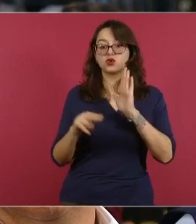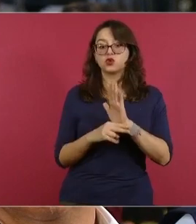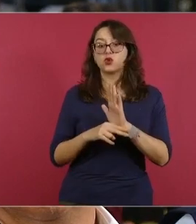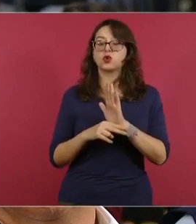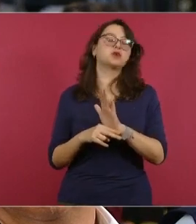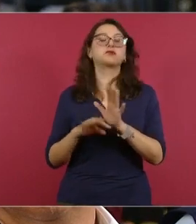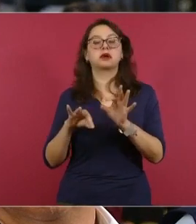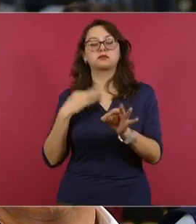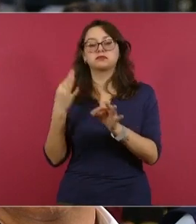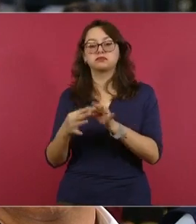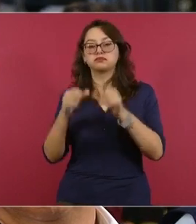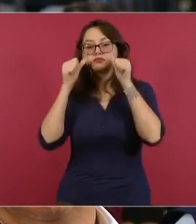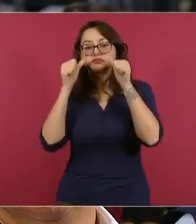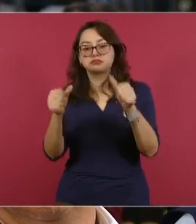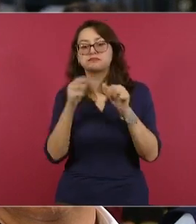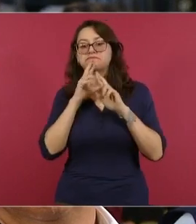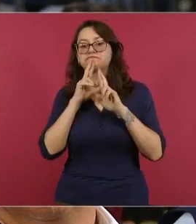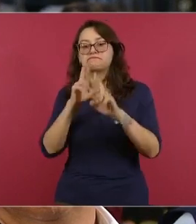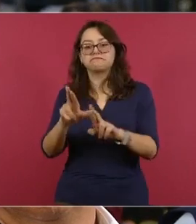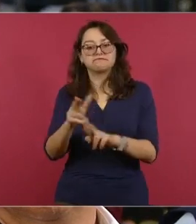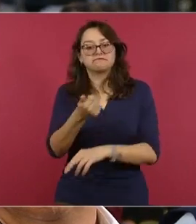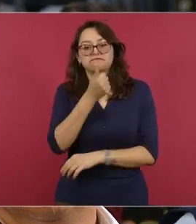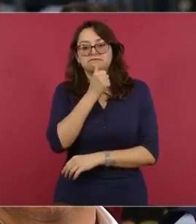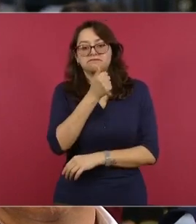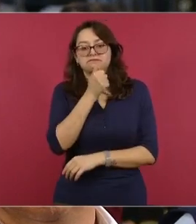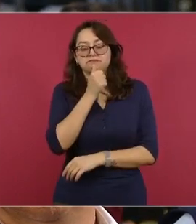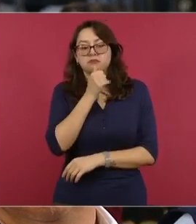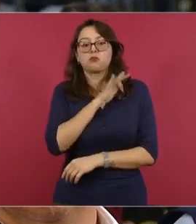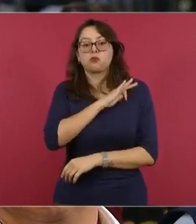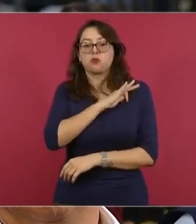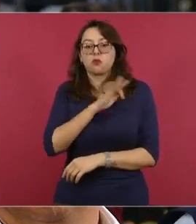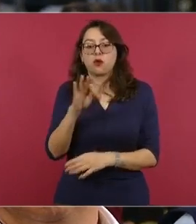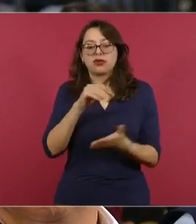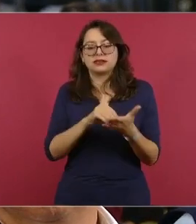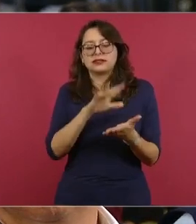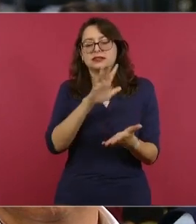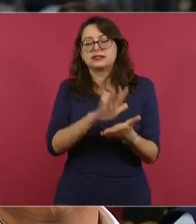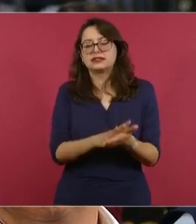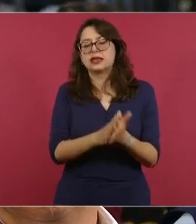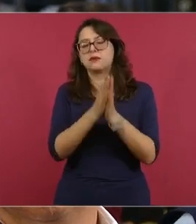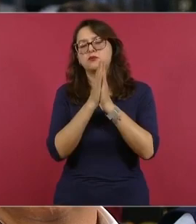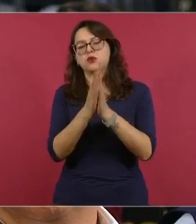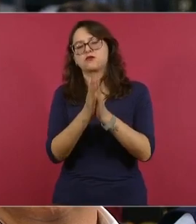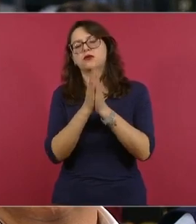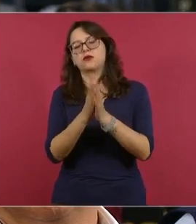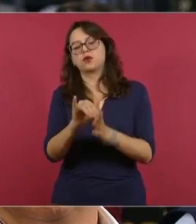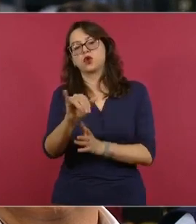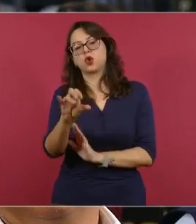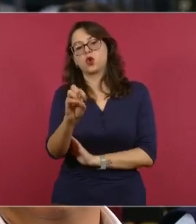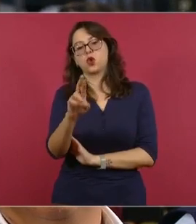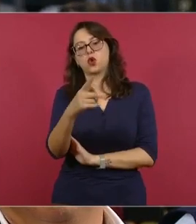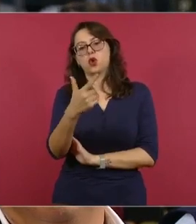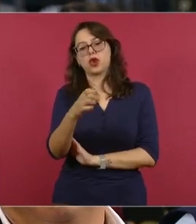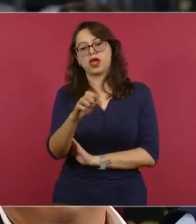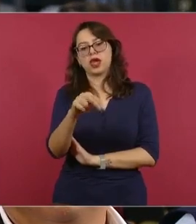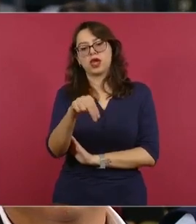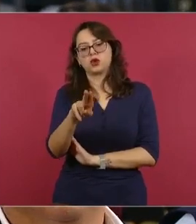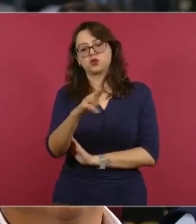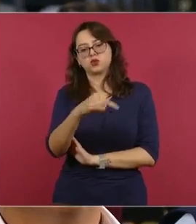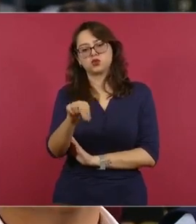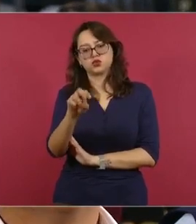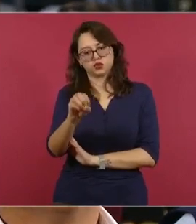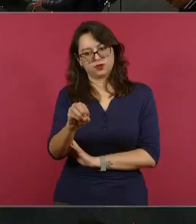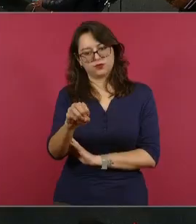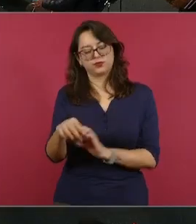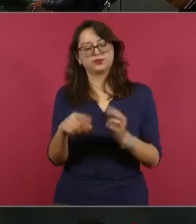y no obtienen respuesta. Quieren una audiencia con el señor Jorge Nuño. Ese es otro asunto. Y el último, muy breve,